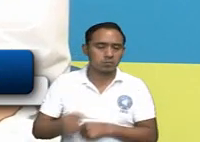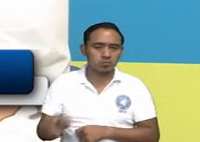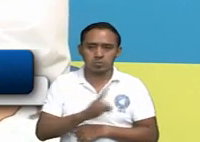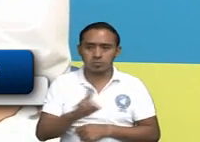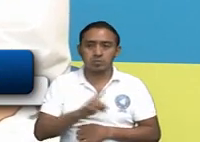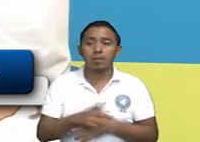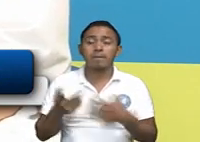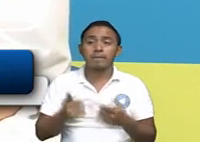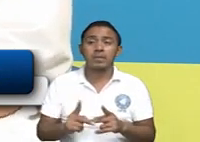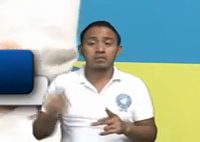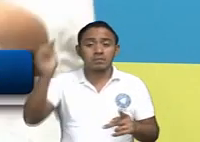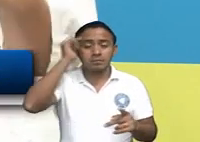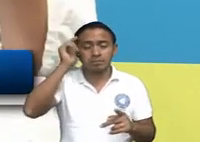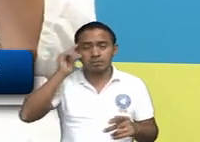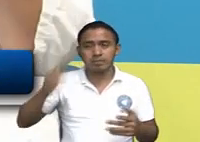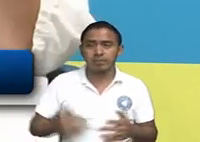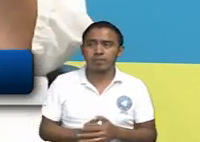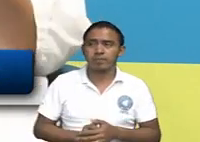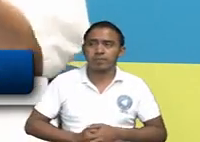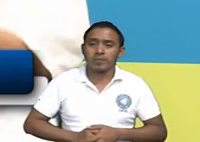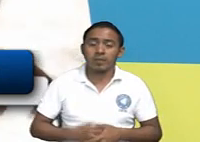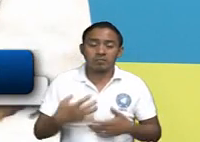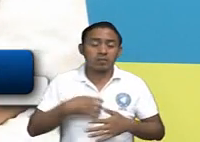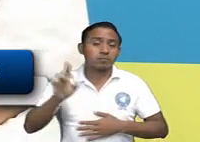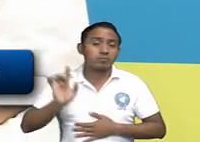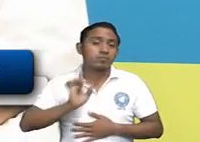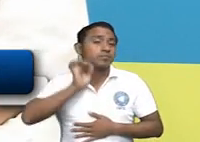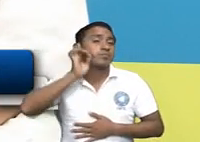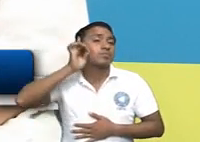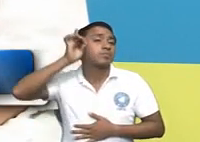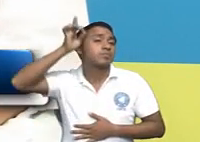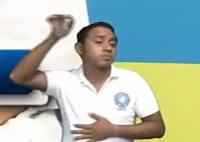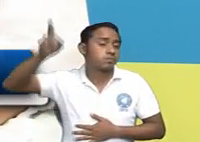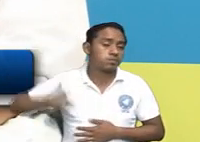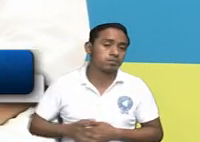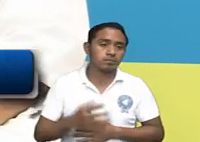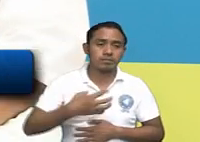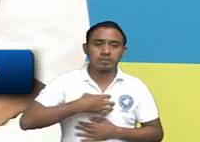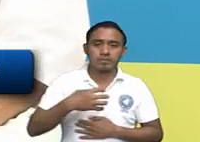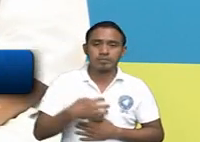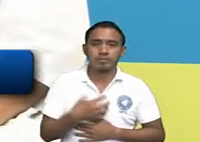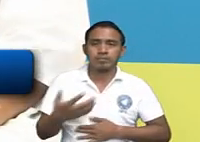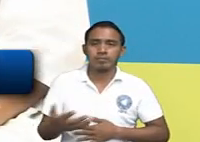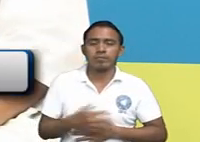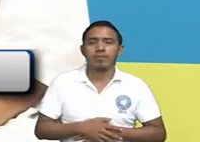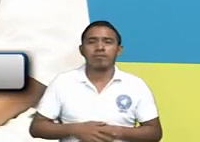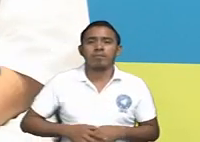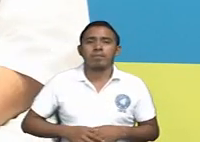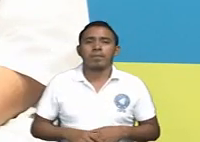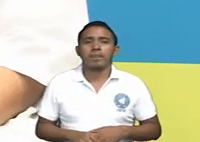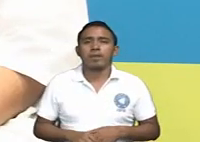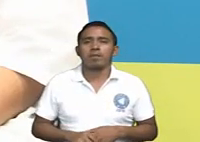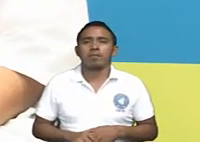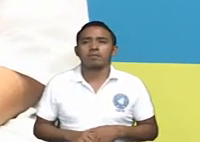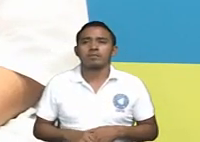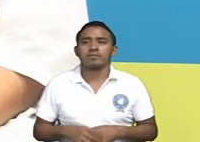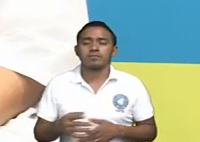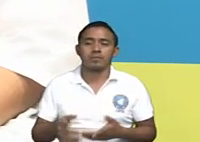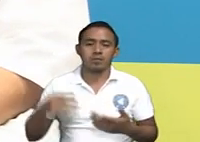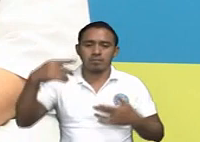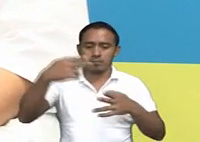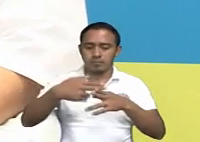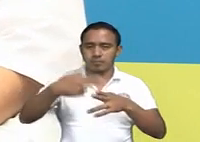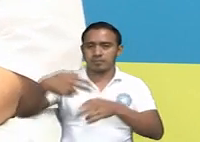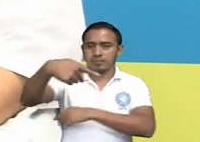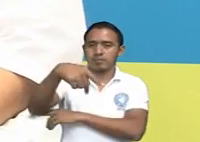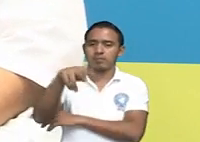se supone que al irnos desarrollando, ¿verdad?, en nuestra sexualidad, la pubertad,